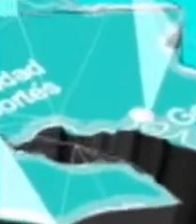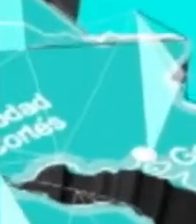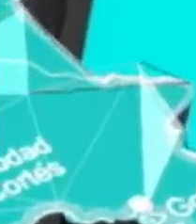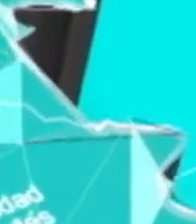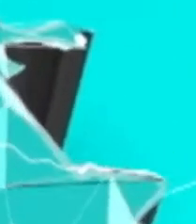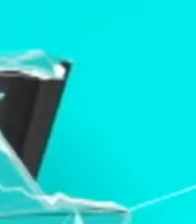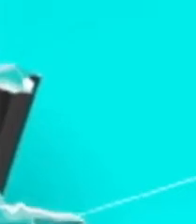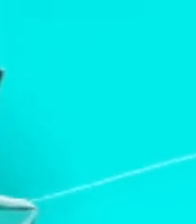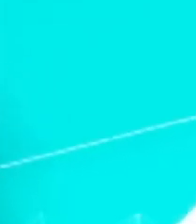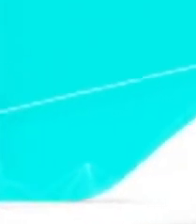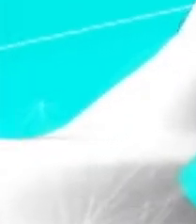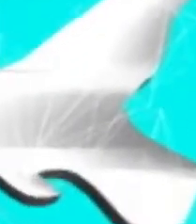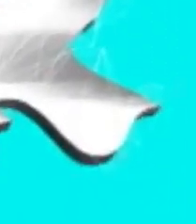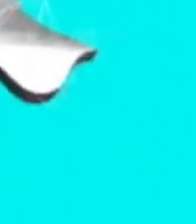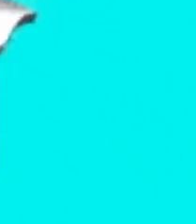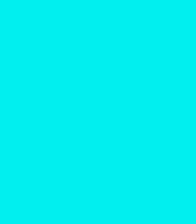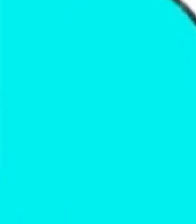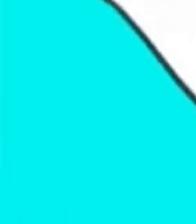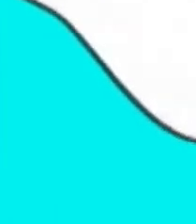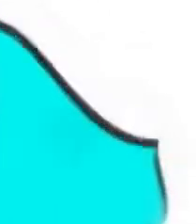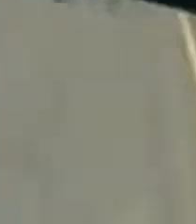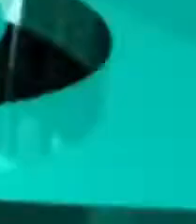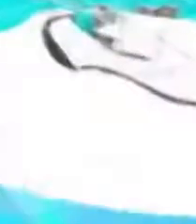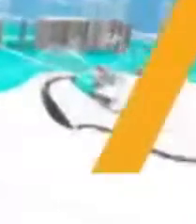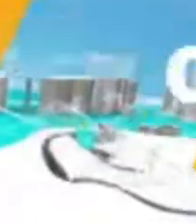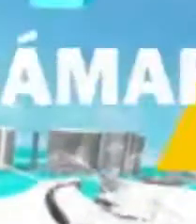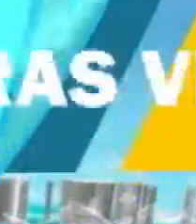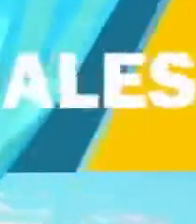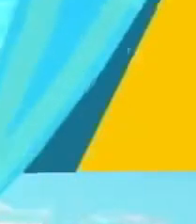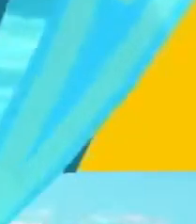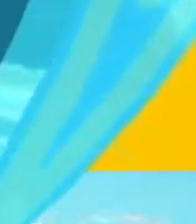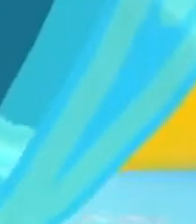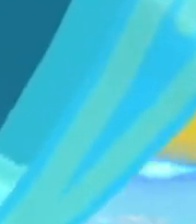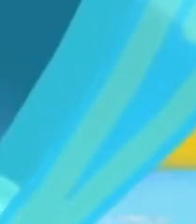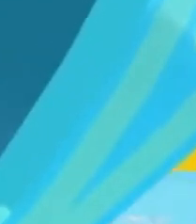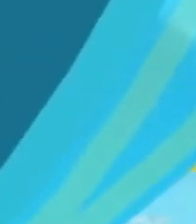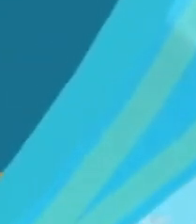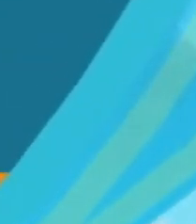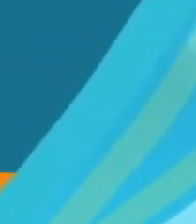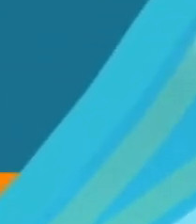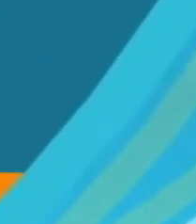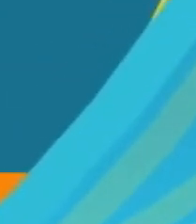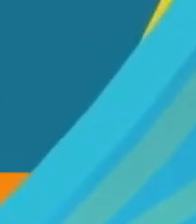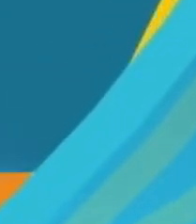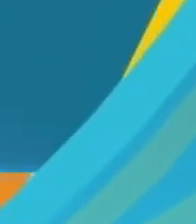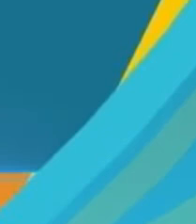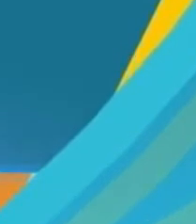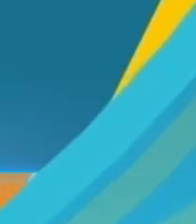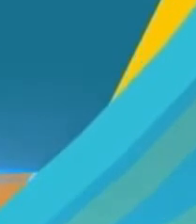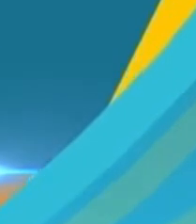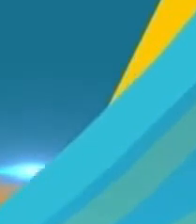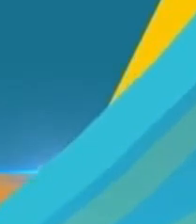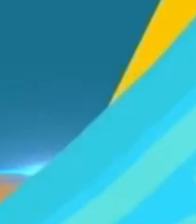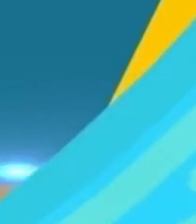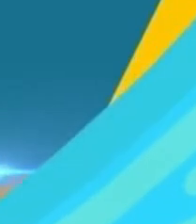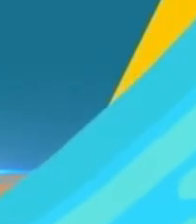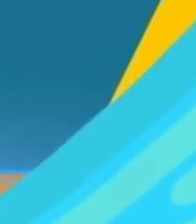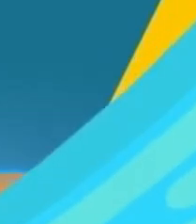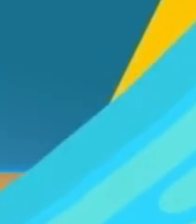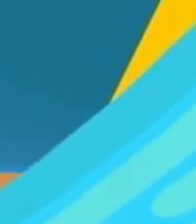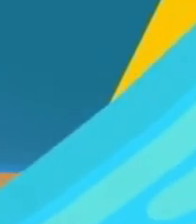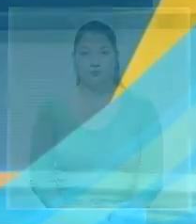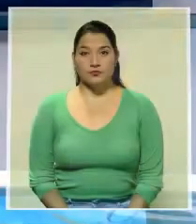La sección de Cámaras Viales es presentada por CONAVI, conservando, mejorando y construyendo la red vial nacional.